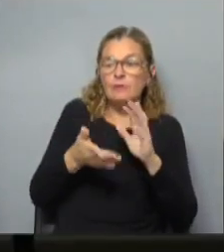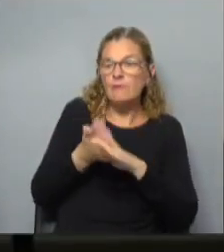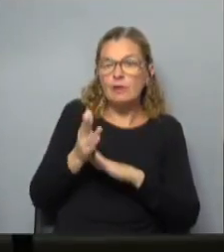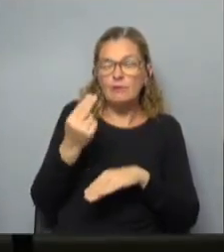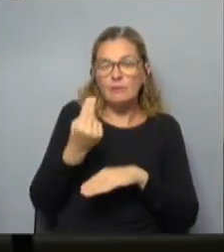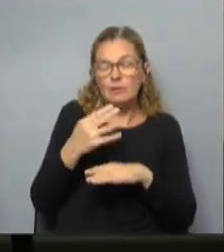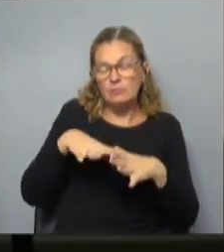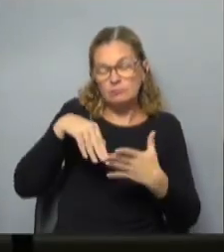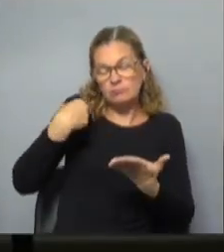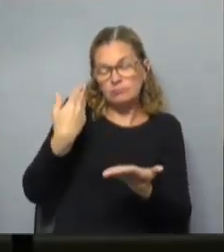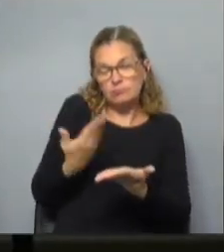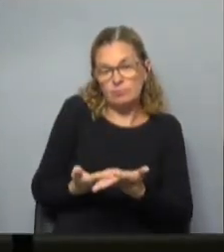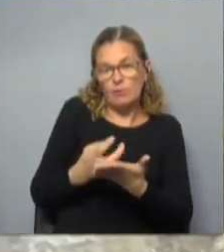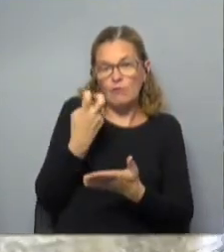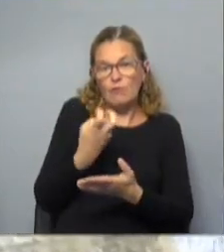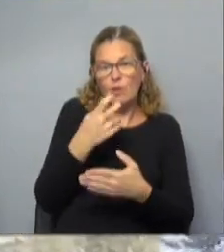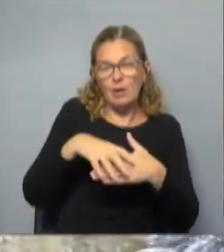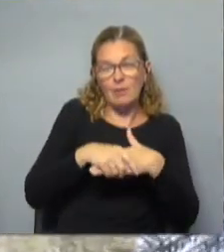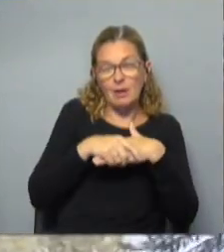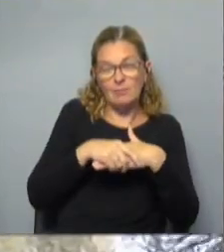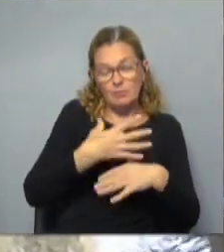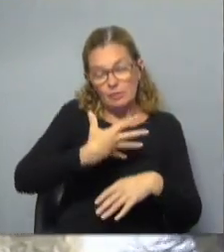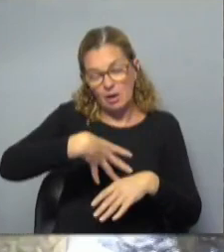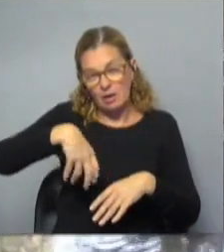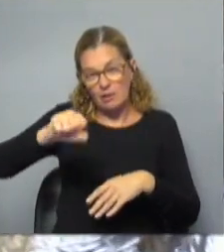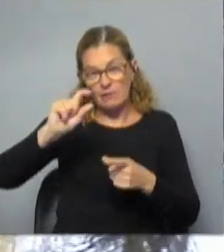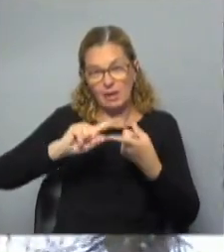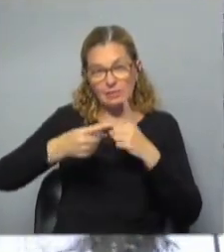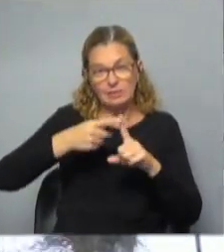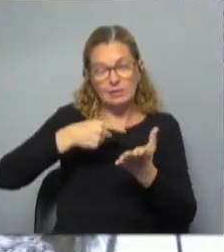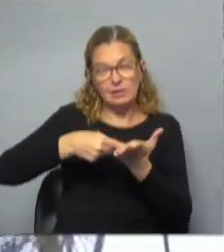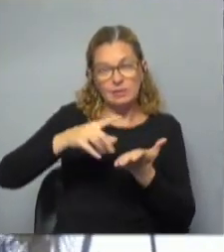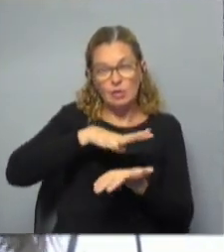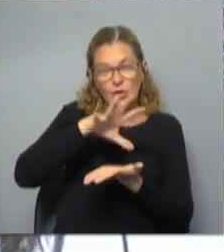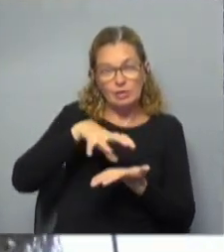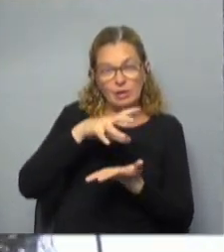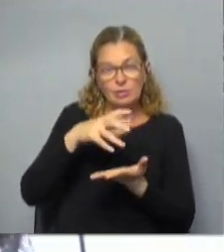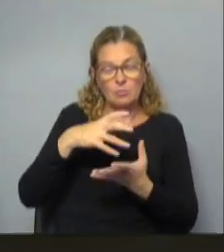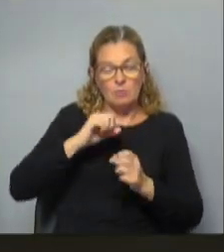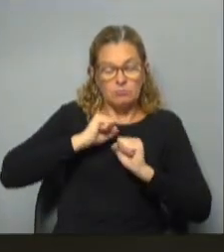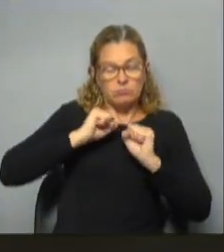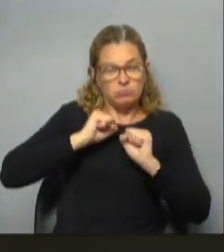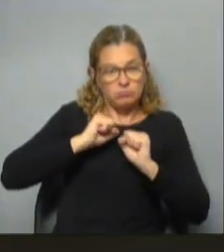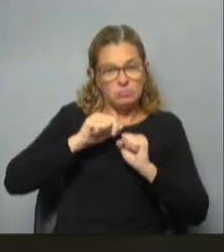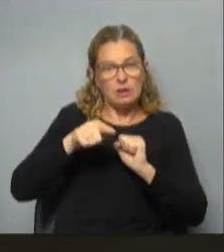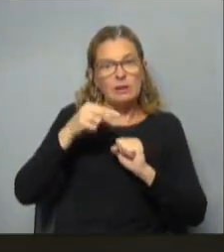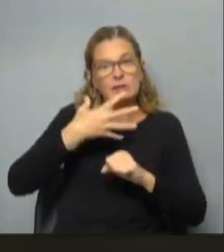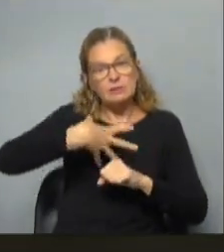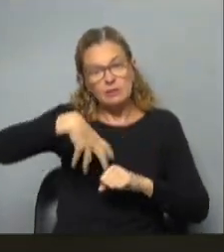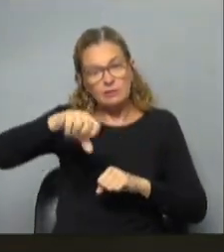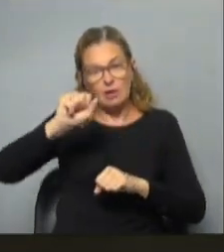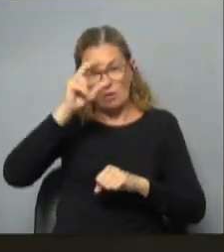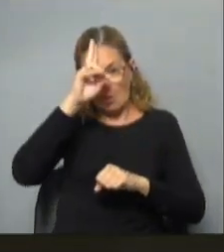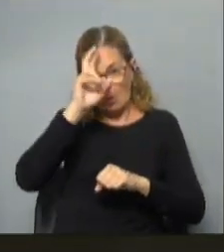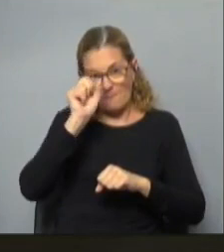baños se desvaneció mientras buscaba un amigo fue trasladada al centro coordinador del cerro a donde llegó con convulsiones desde así las llevaron al hospital